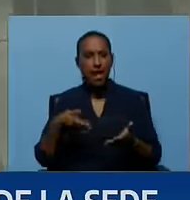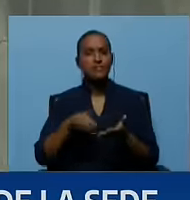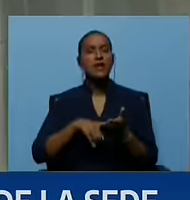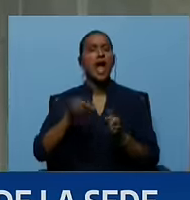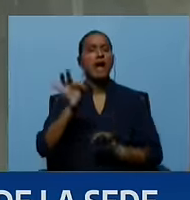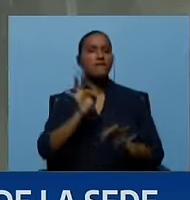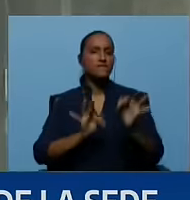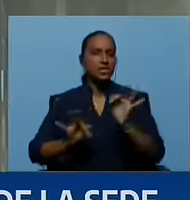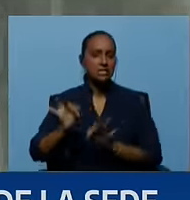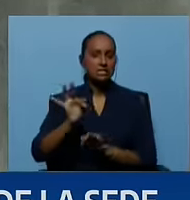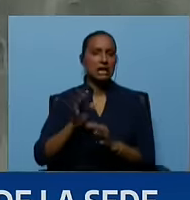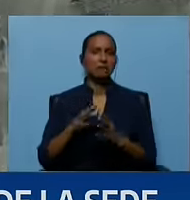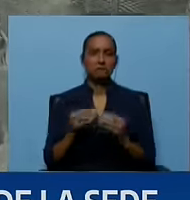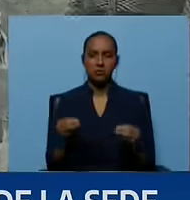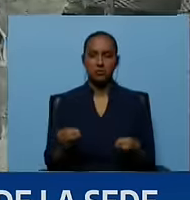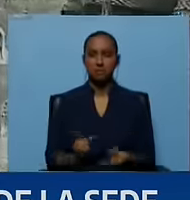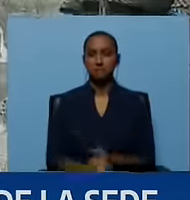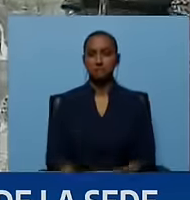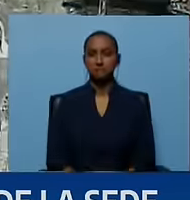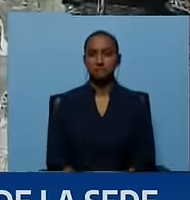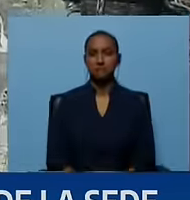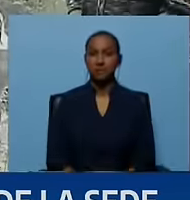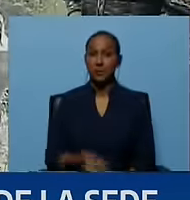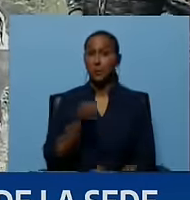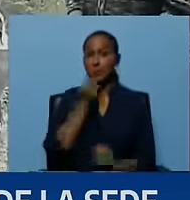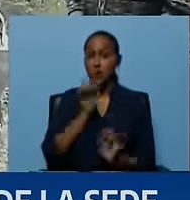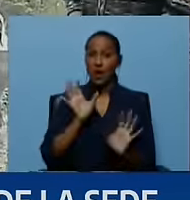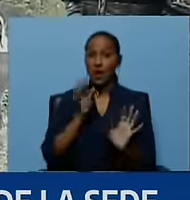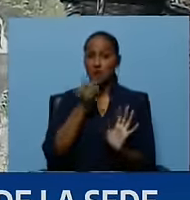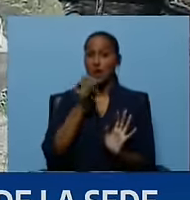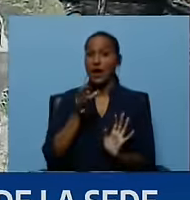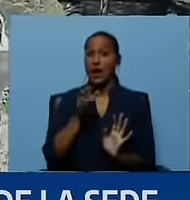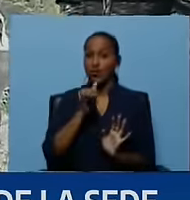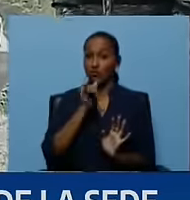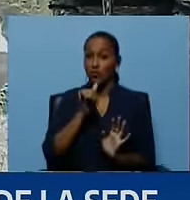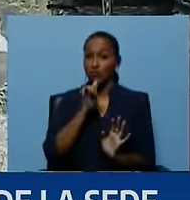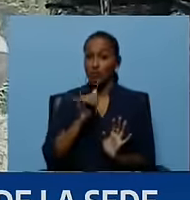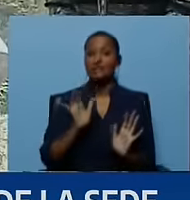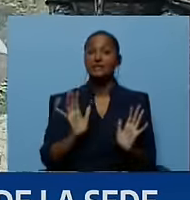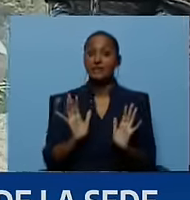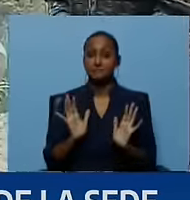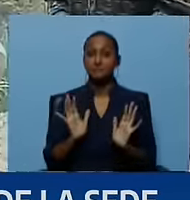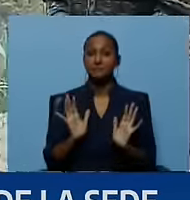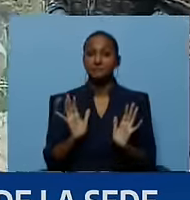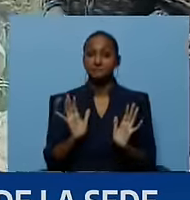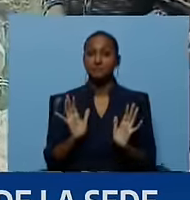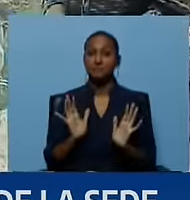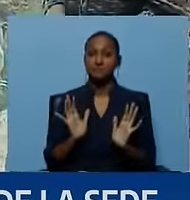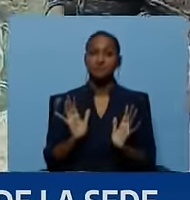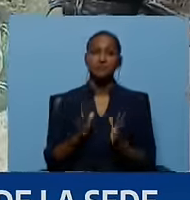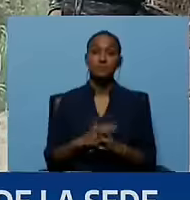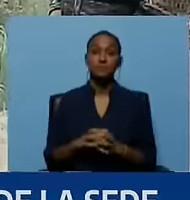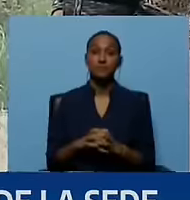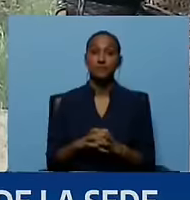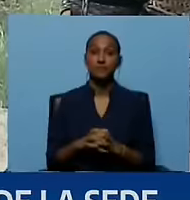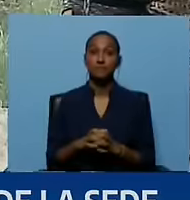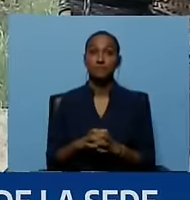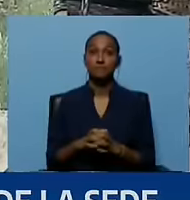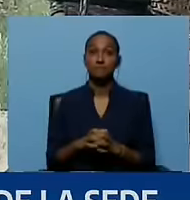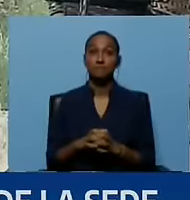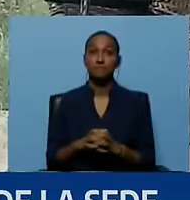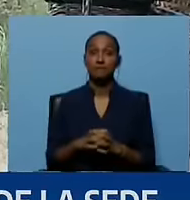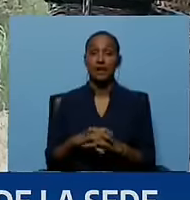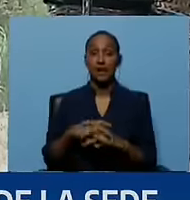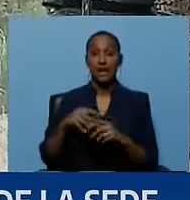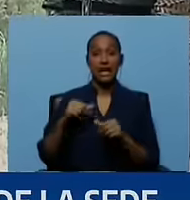Bueno, buenas noticias. El siglo XXI se diferencia de todos los